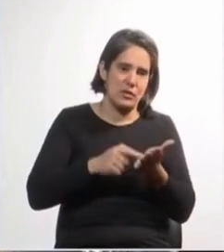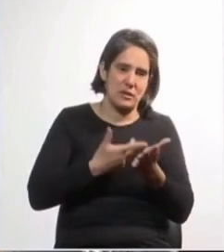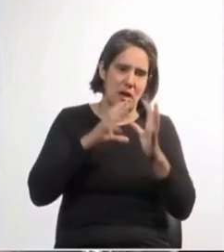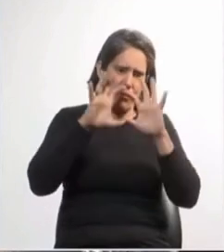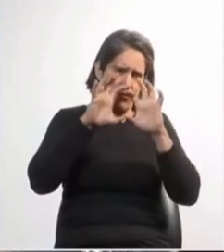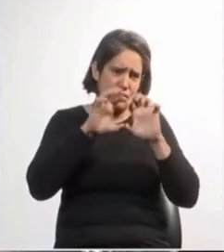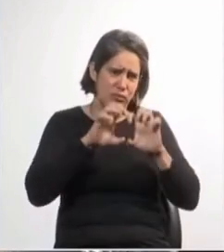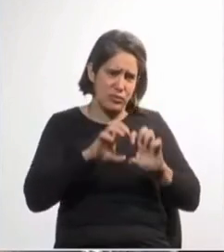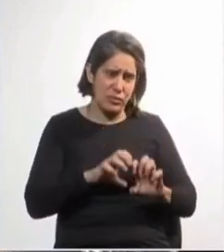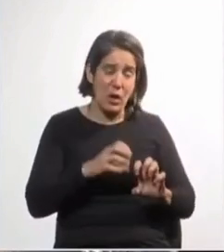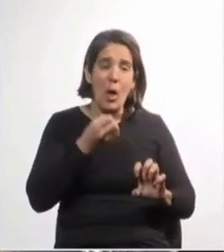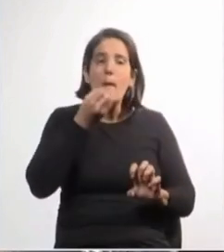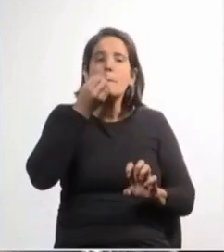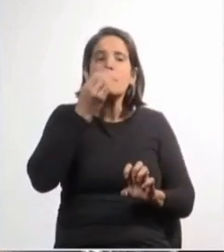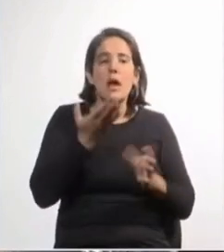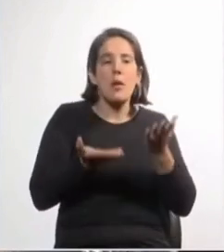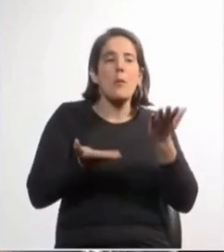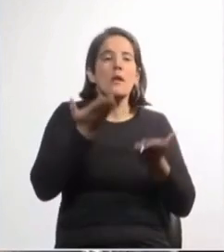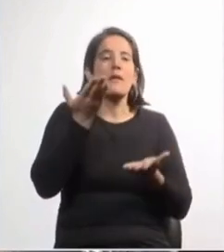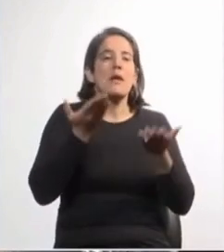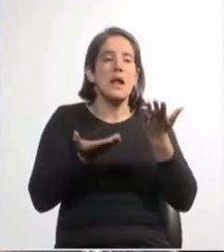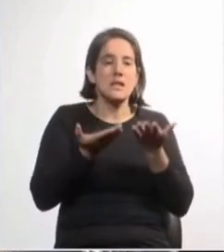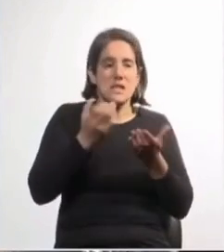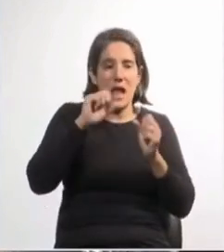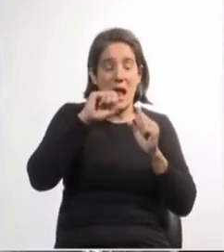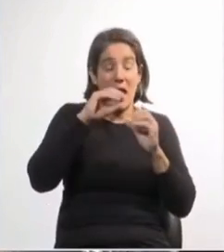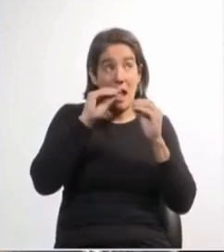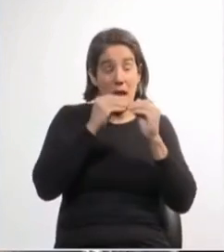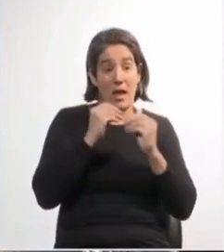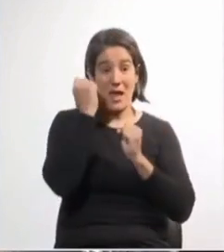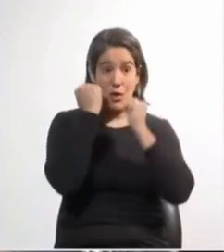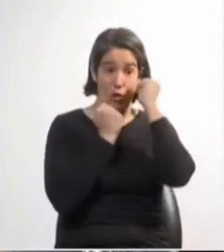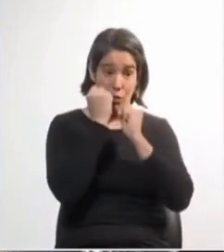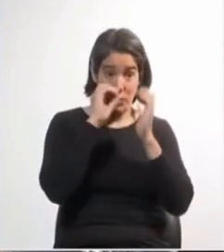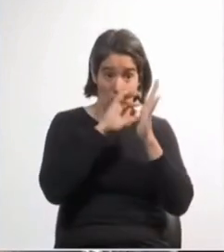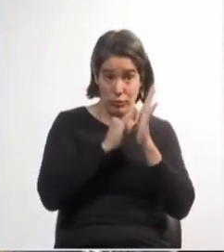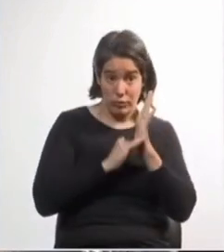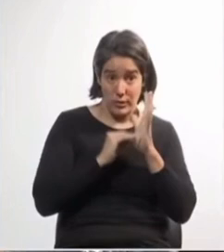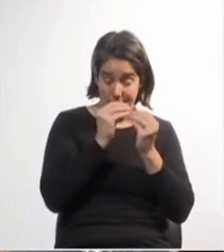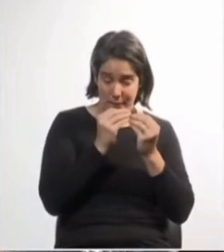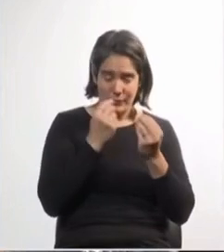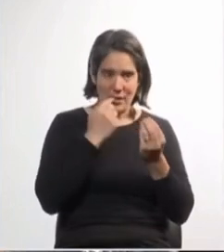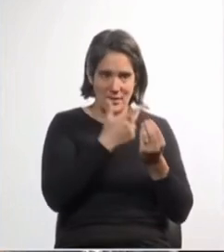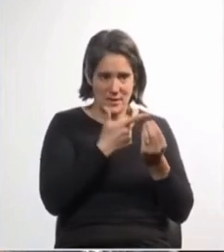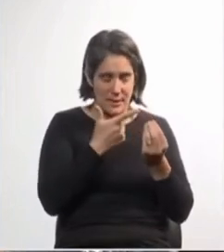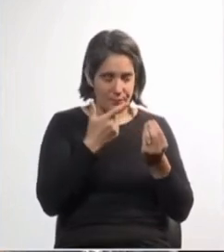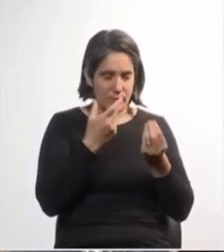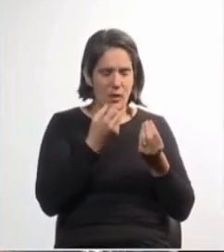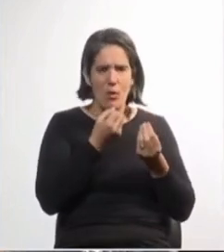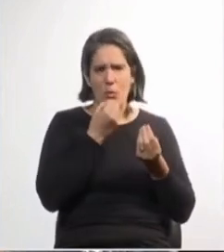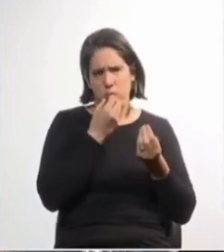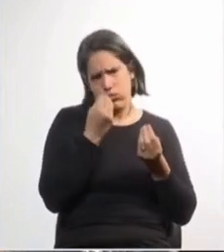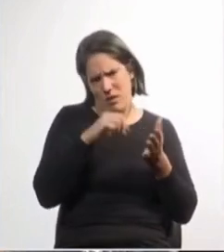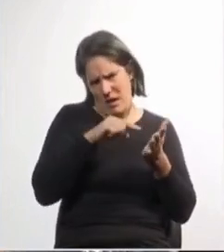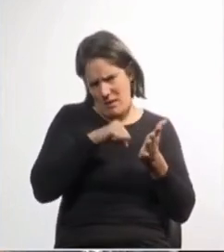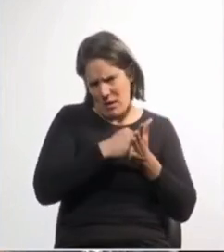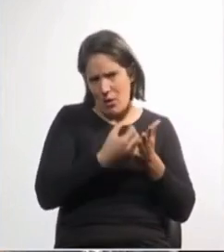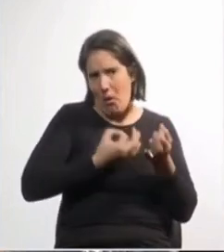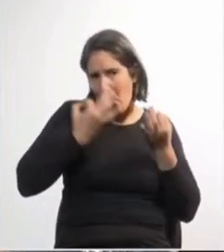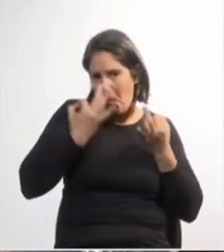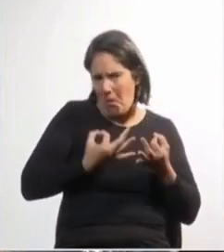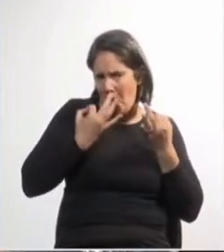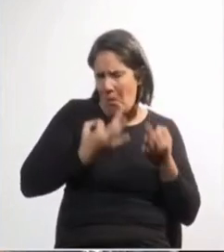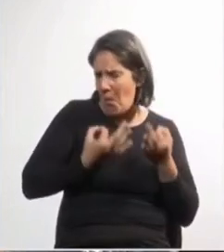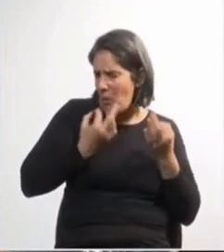Uruguay. Un balance del Banco Central que indicaba un patrimonio holgado, ¿verdad?,